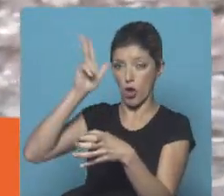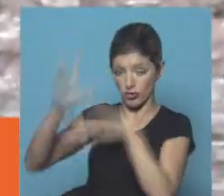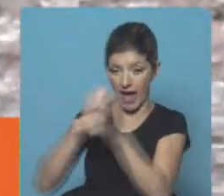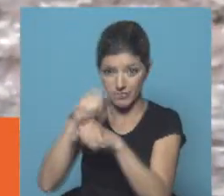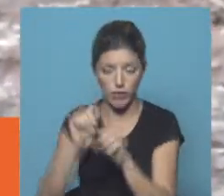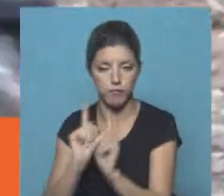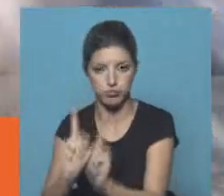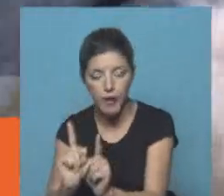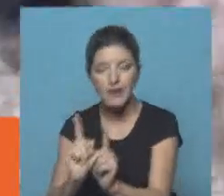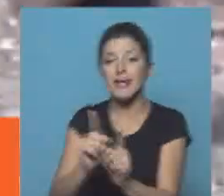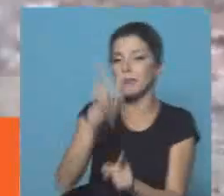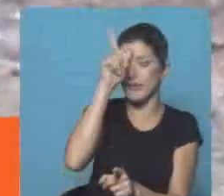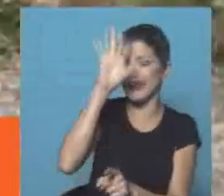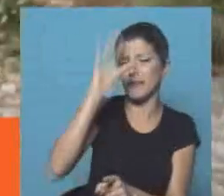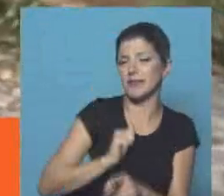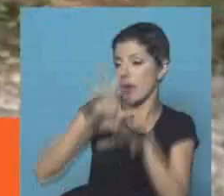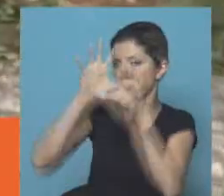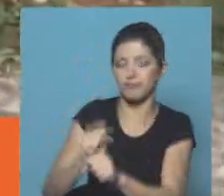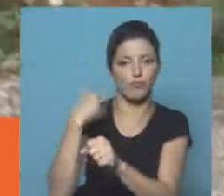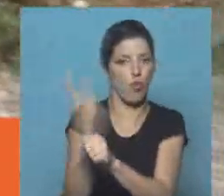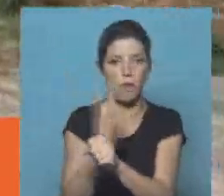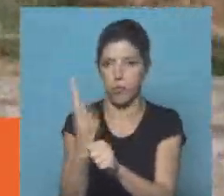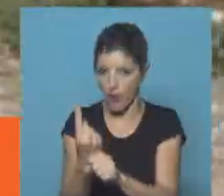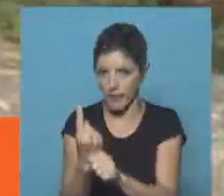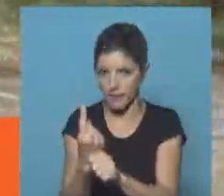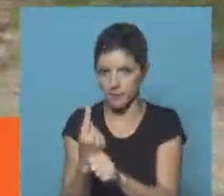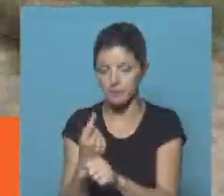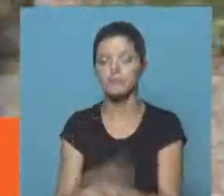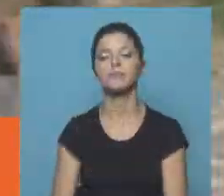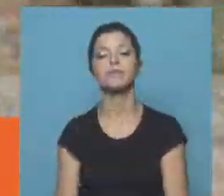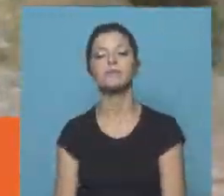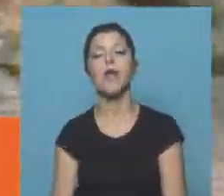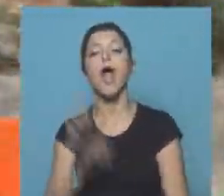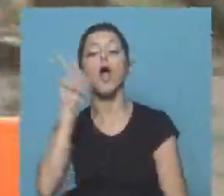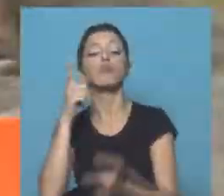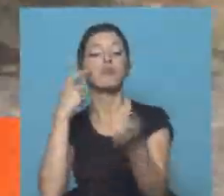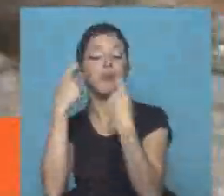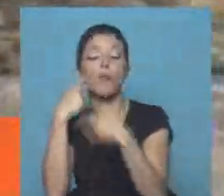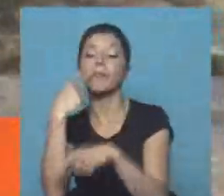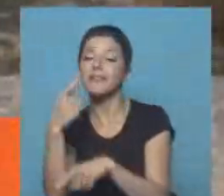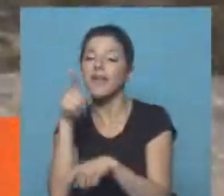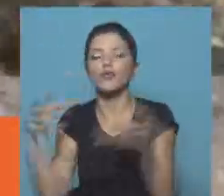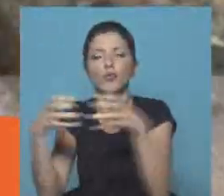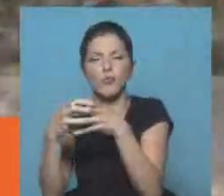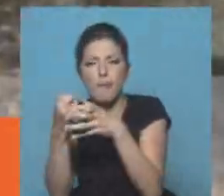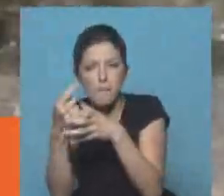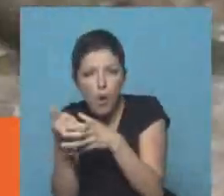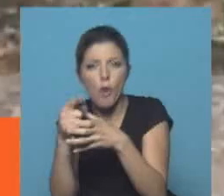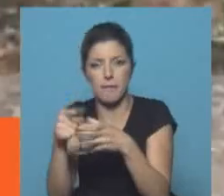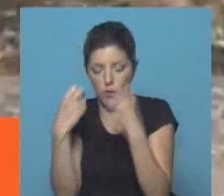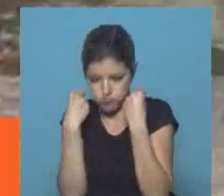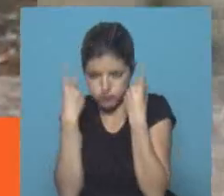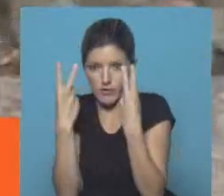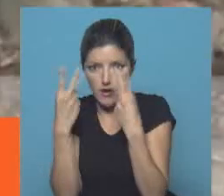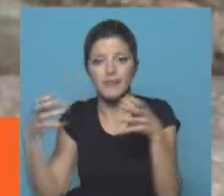seguridad puedan neutralizarlos. Según la prensa paraguaya, se trata de una pequeña pero muy activa organización insurgente de